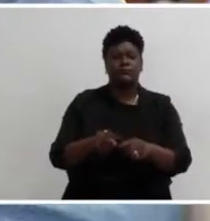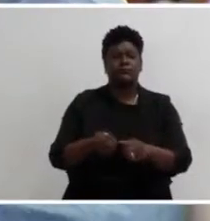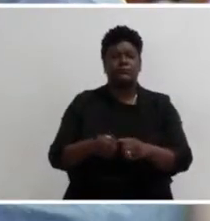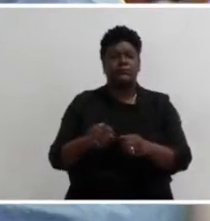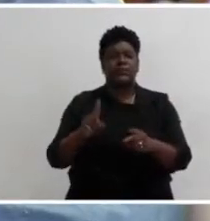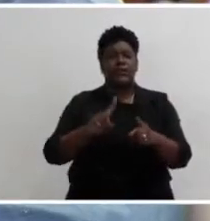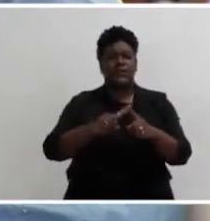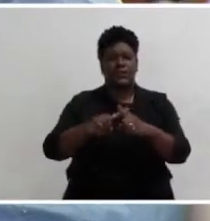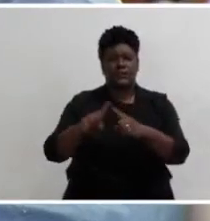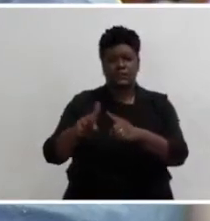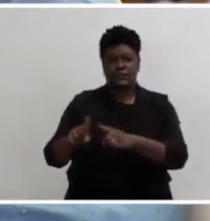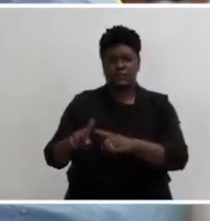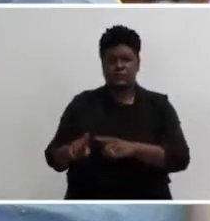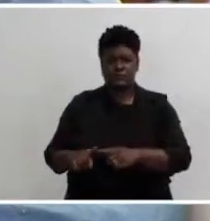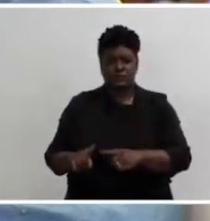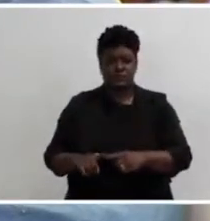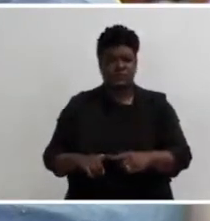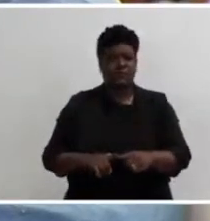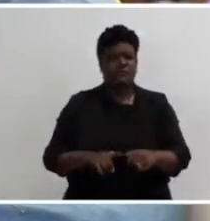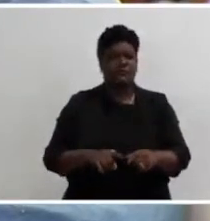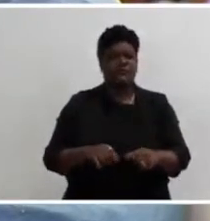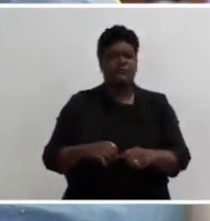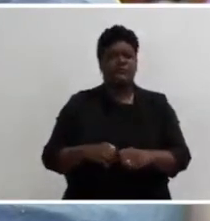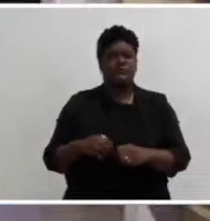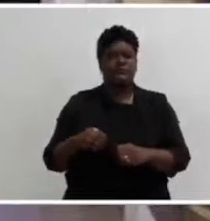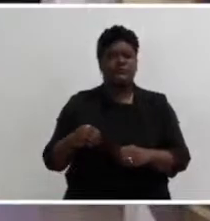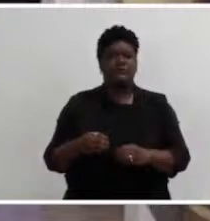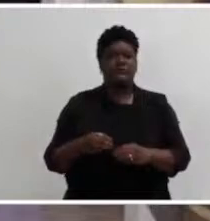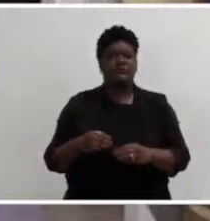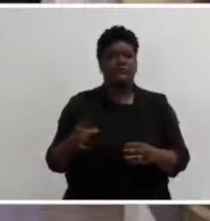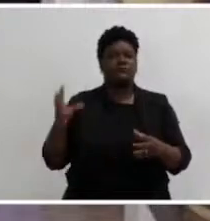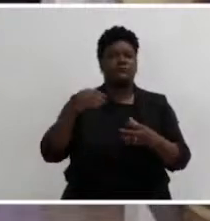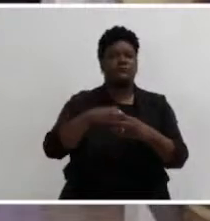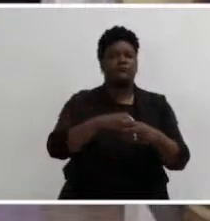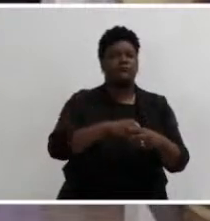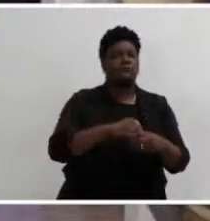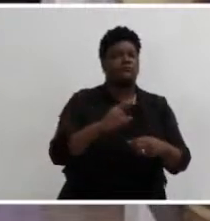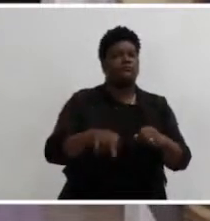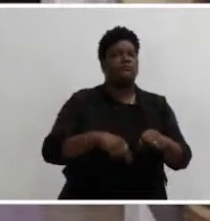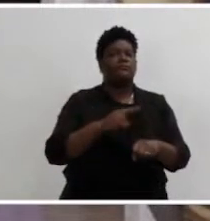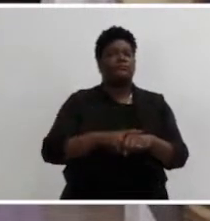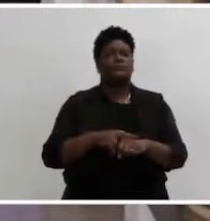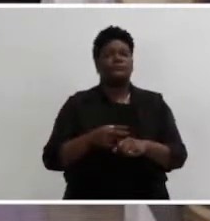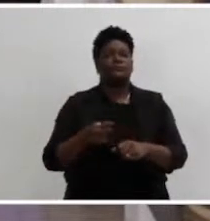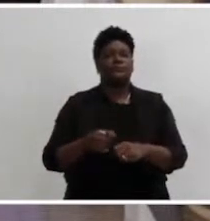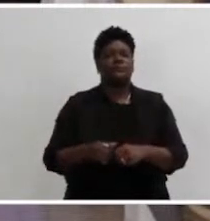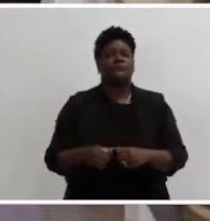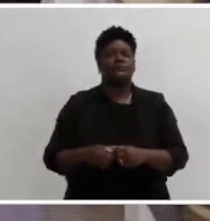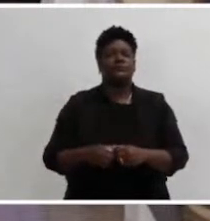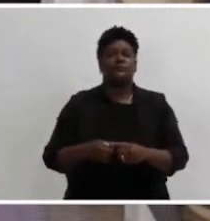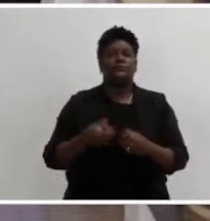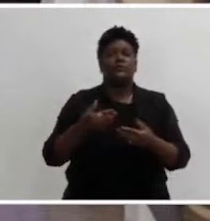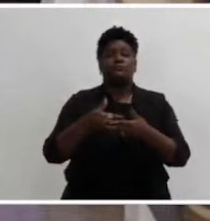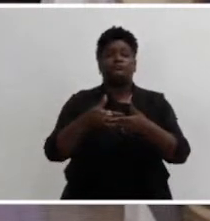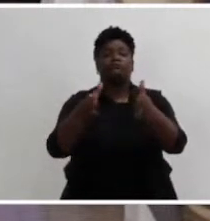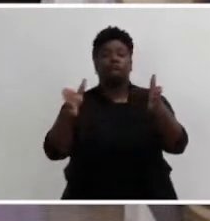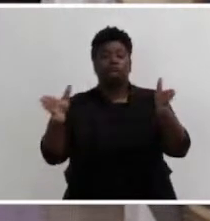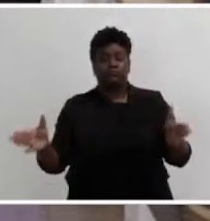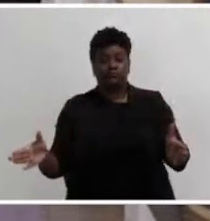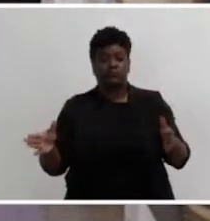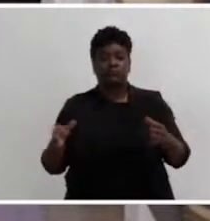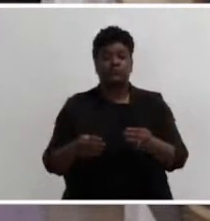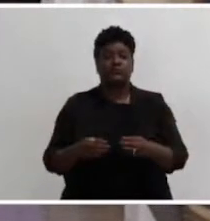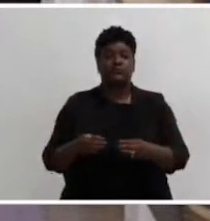de fomento a la industria de semiconductores y sus planes de acción con la visión de apertura al mercado internacional,